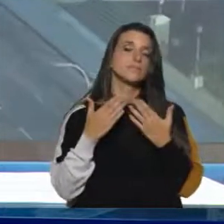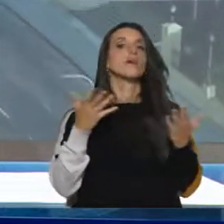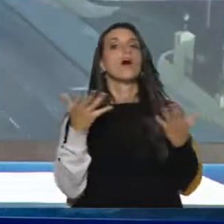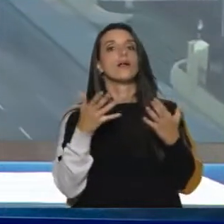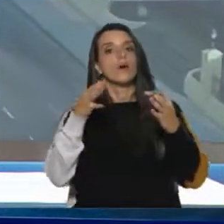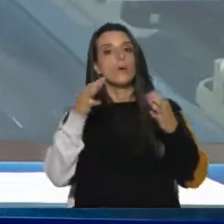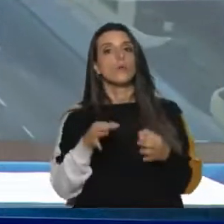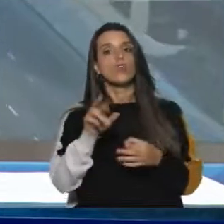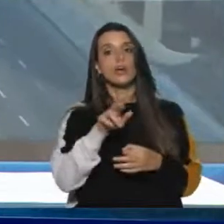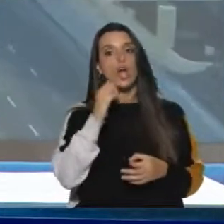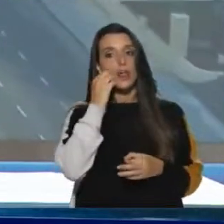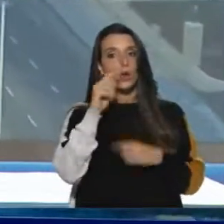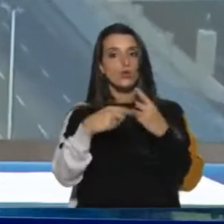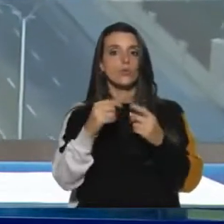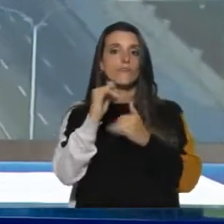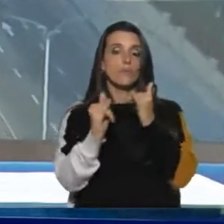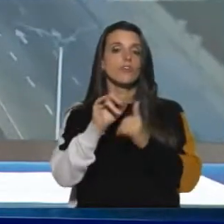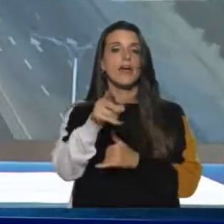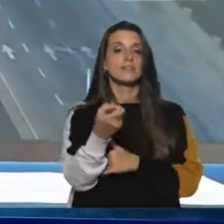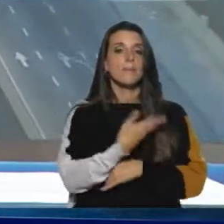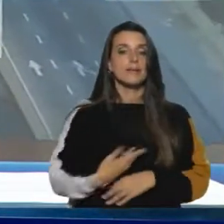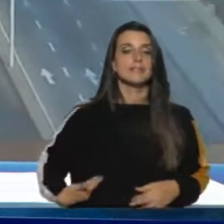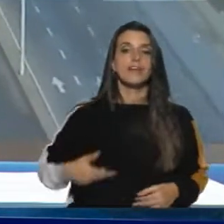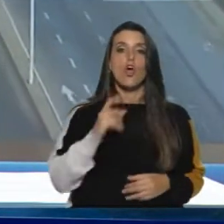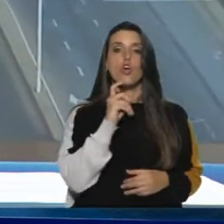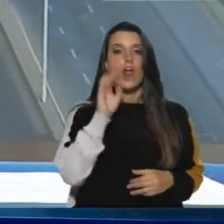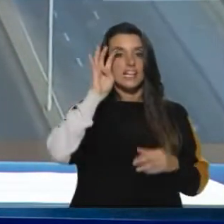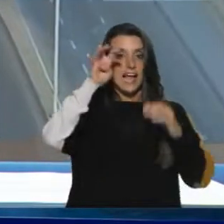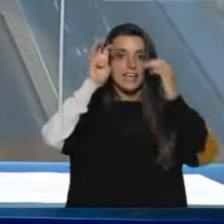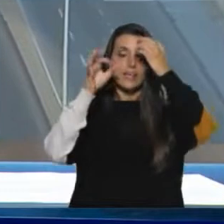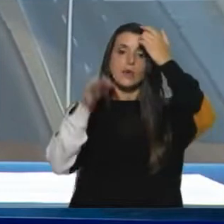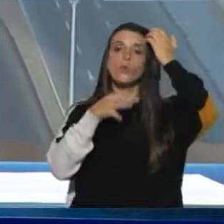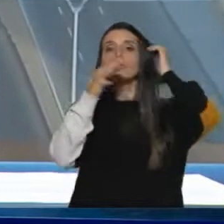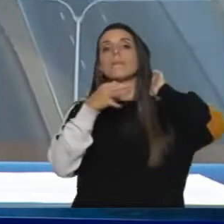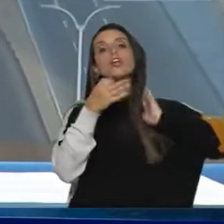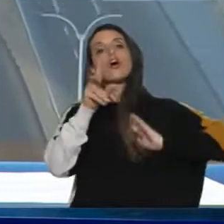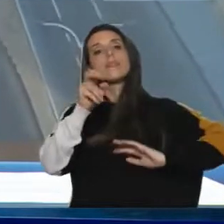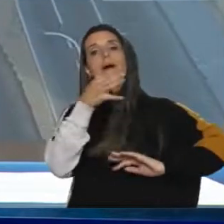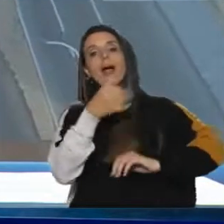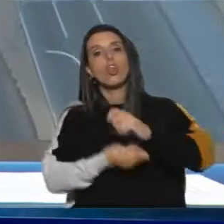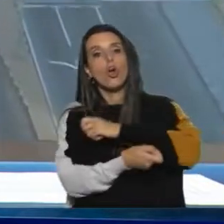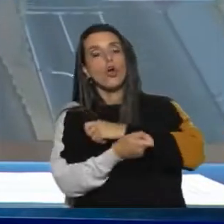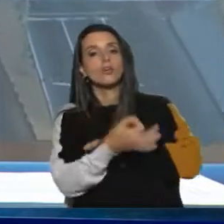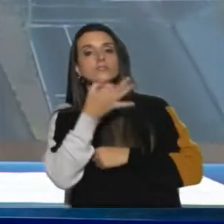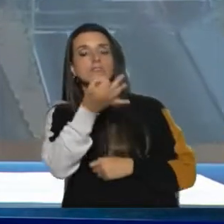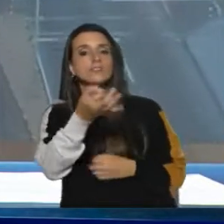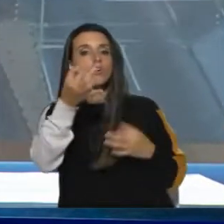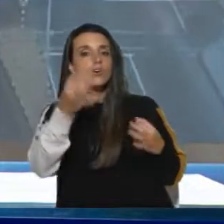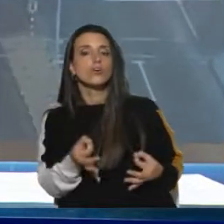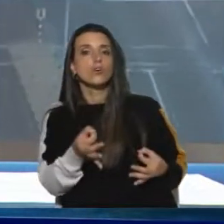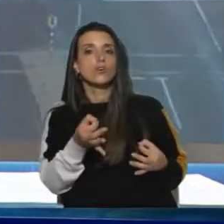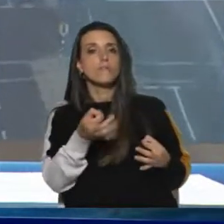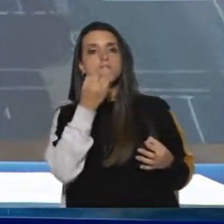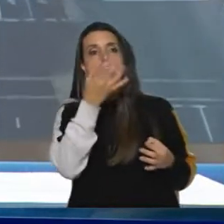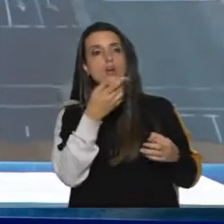Quedamos justamente en Río Negro porque allí el expresidente colorado Julio María Sanguinetti habló sobre narcotráfico. Dijo que para mejorar